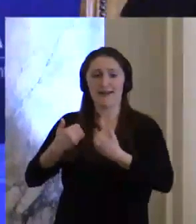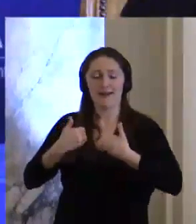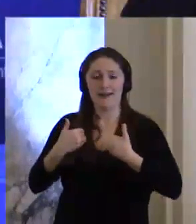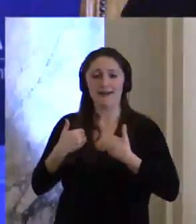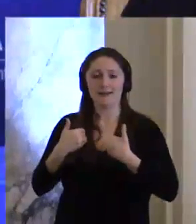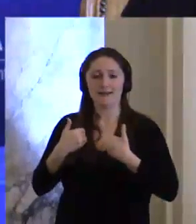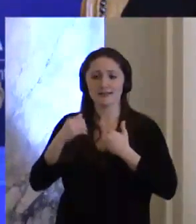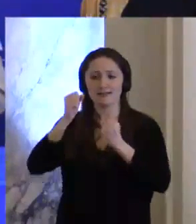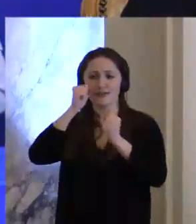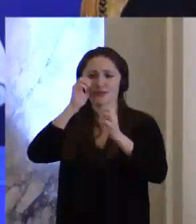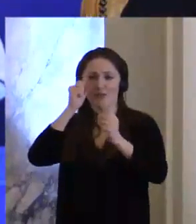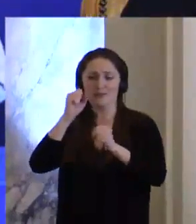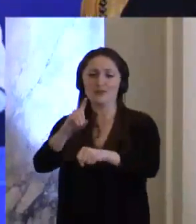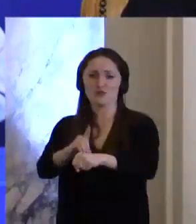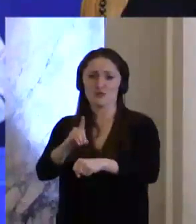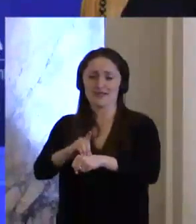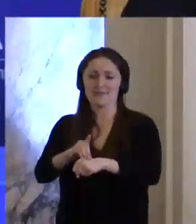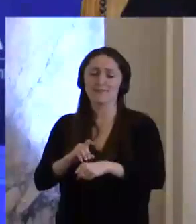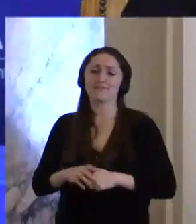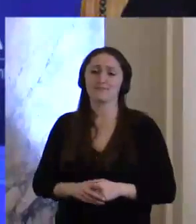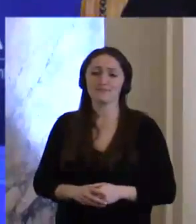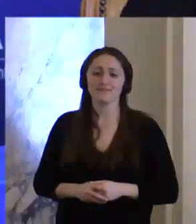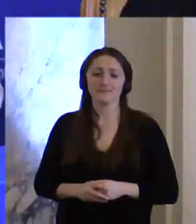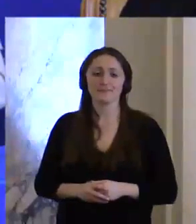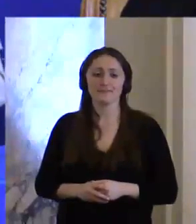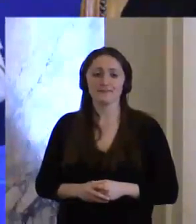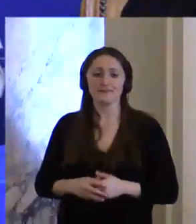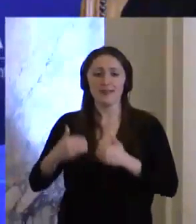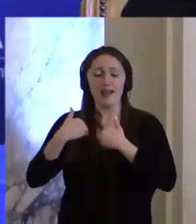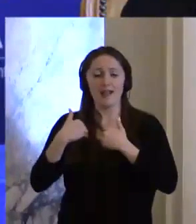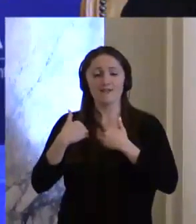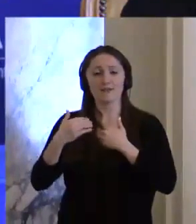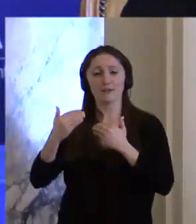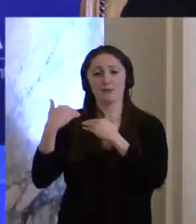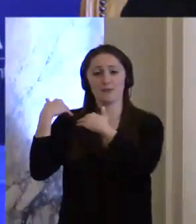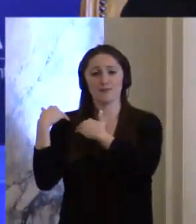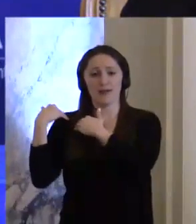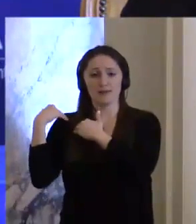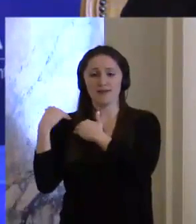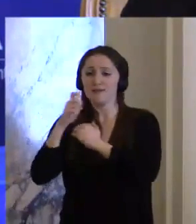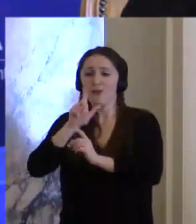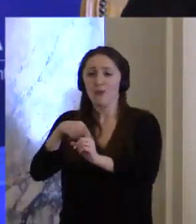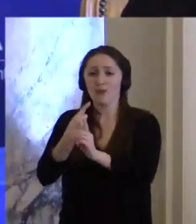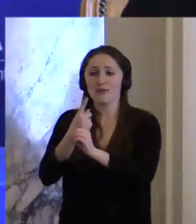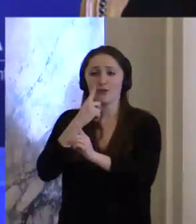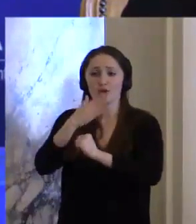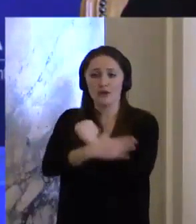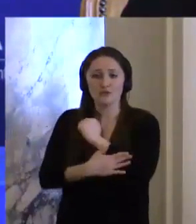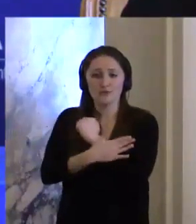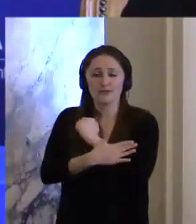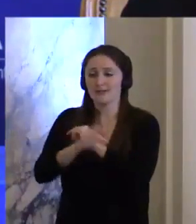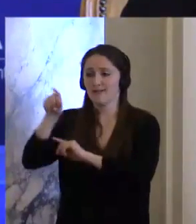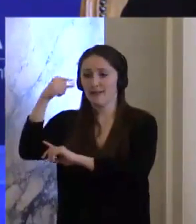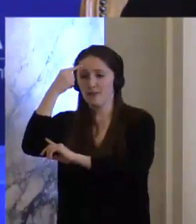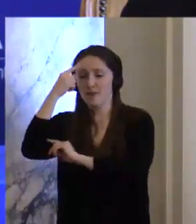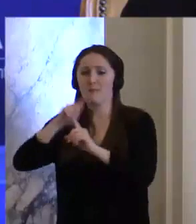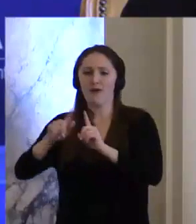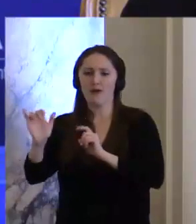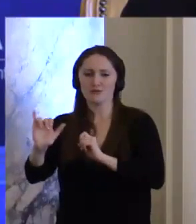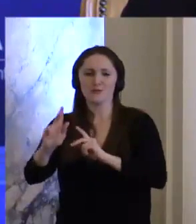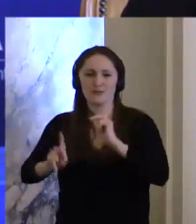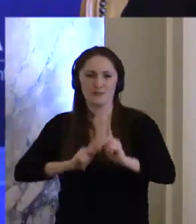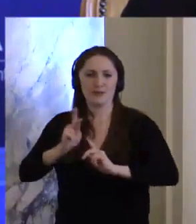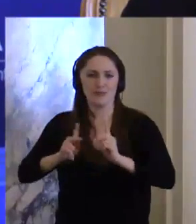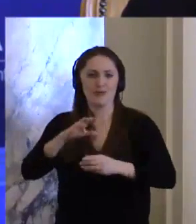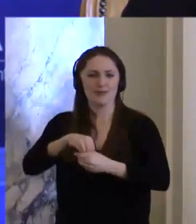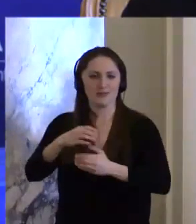no solo con los estados ni los gobiernos, sino con la gente de las Américas. Yo estoy comprometido en que nuestra